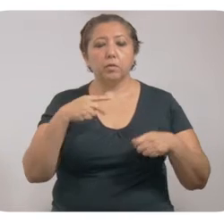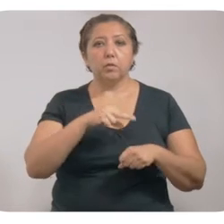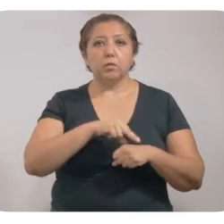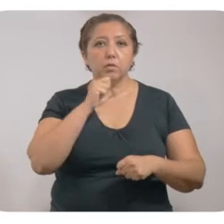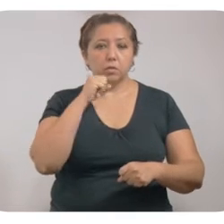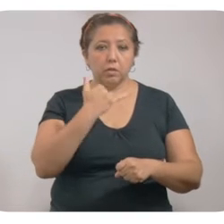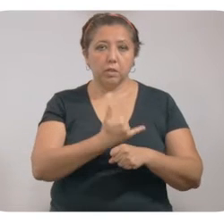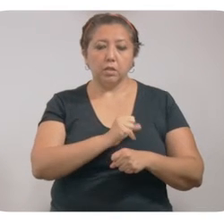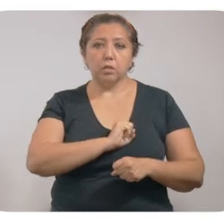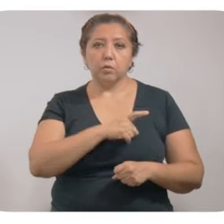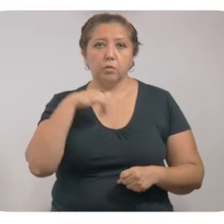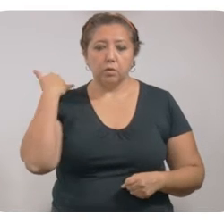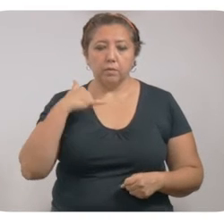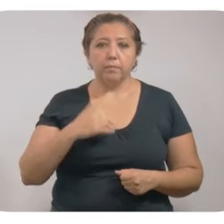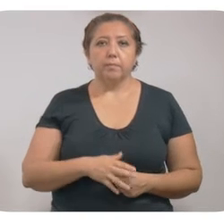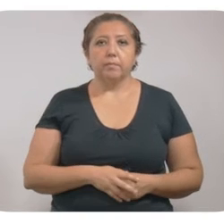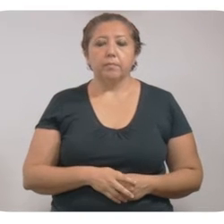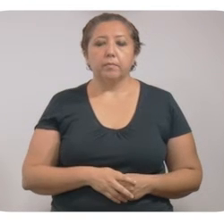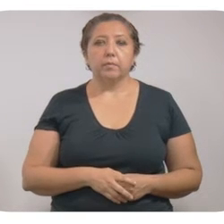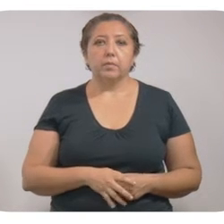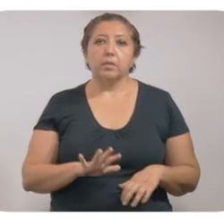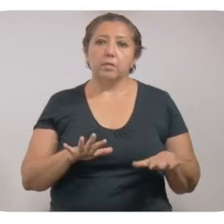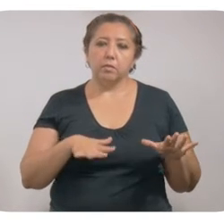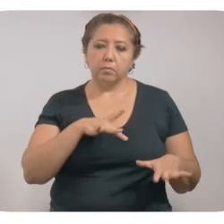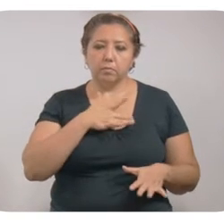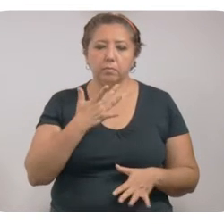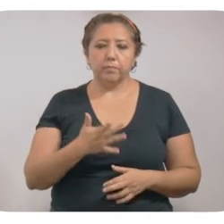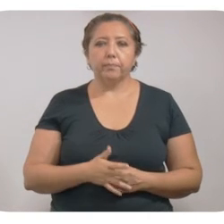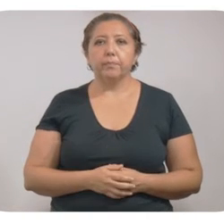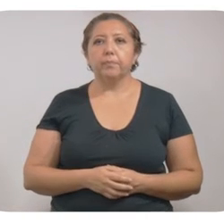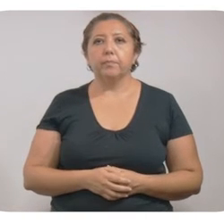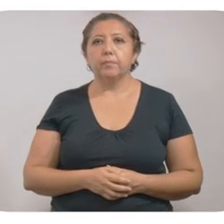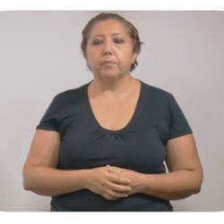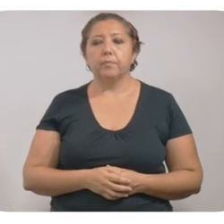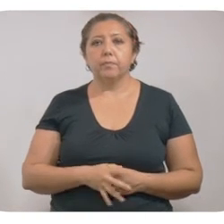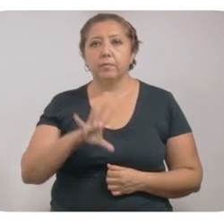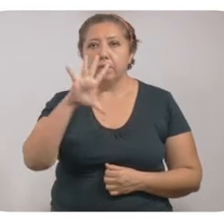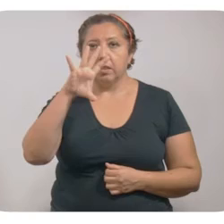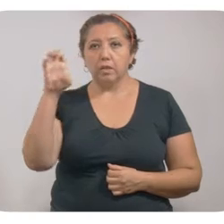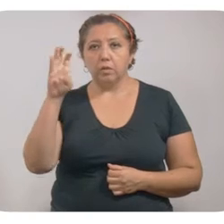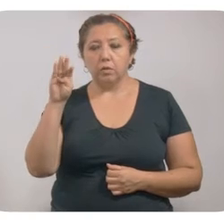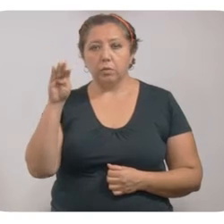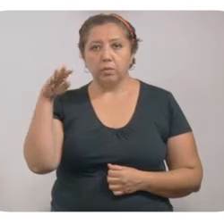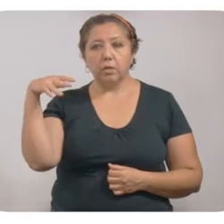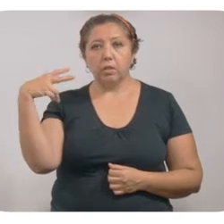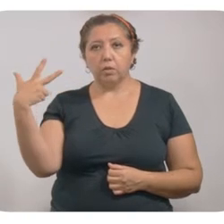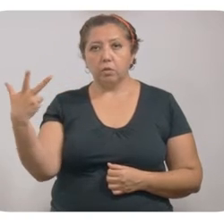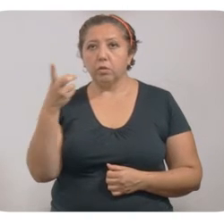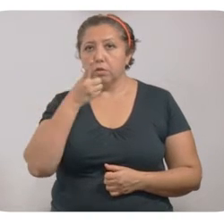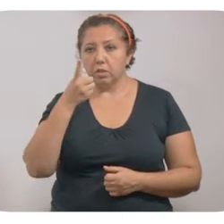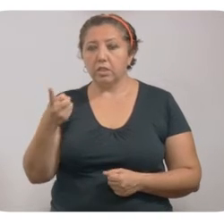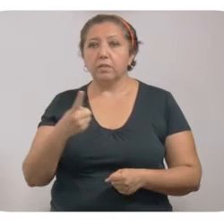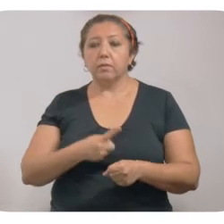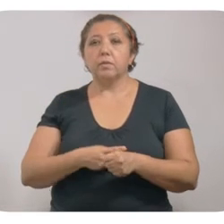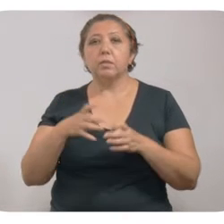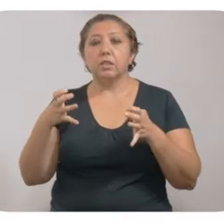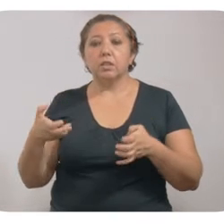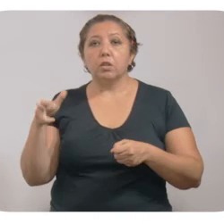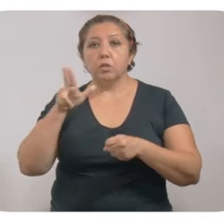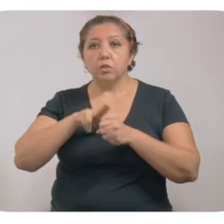personal médico de la Secretaría de Salud de Yucatán. Presentan síntomas leves. 598 de los casos confirmados